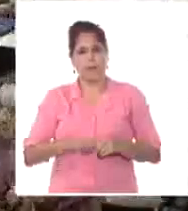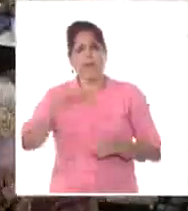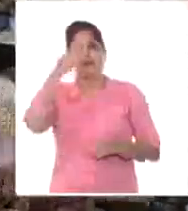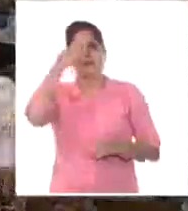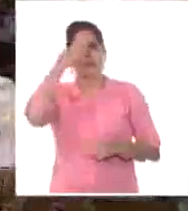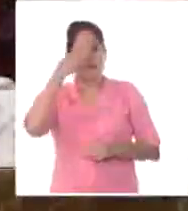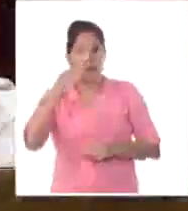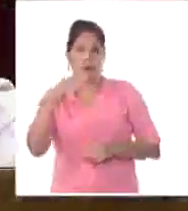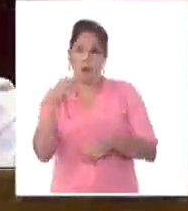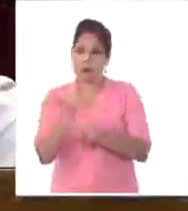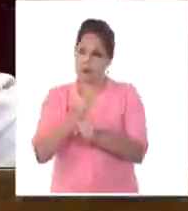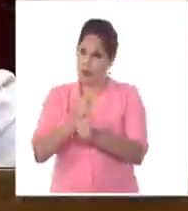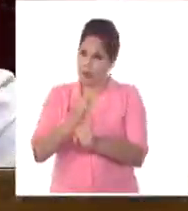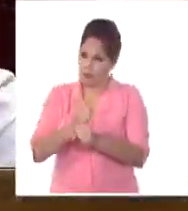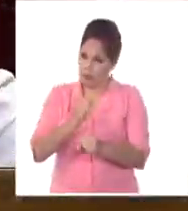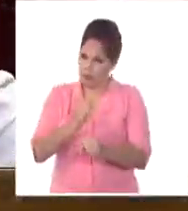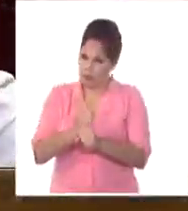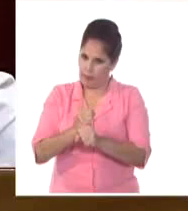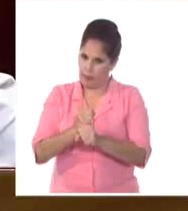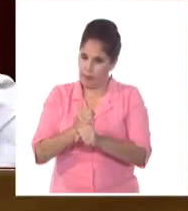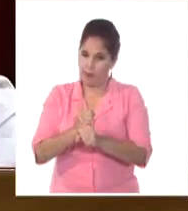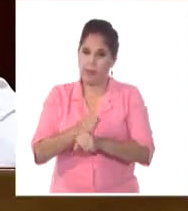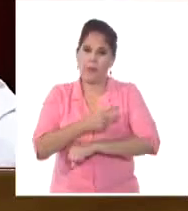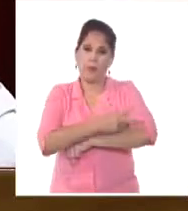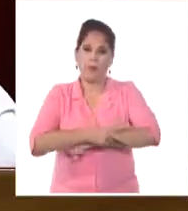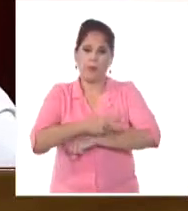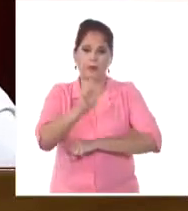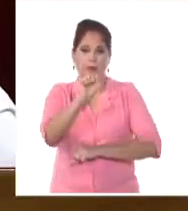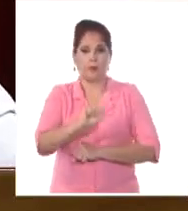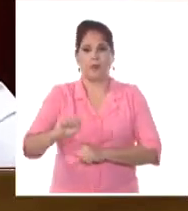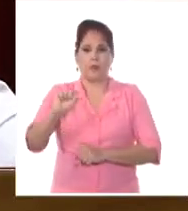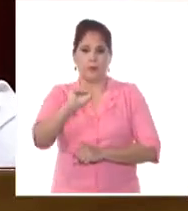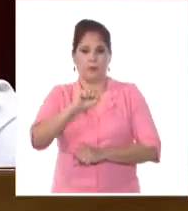Saludamos a los trabajadores de los hermanos países socialistas.